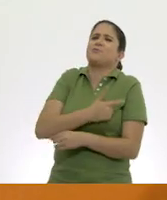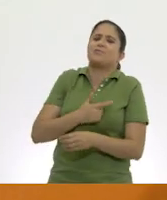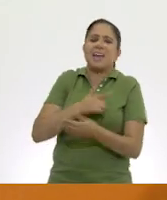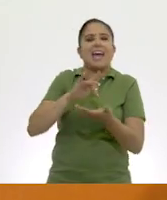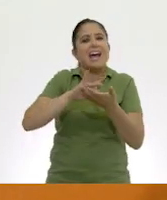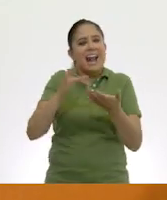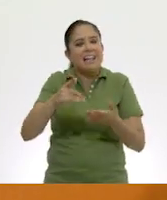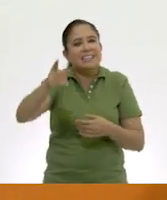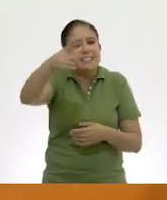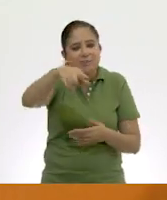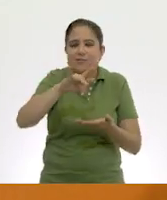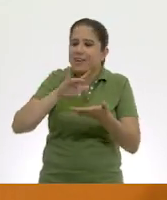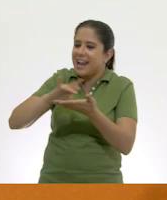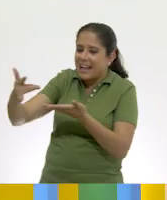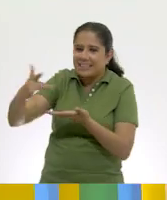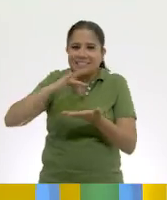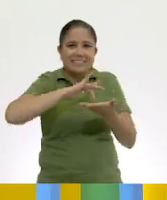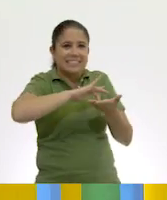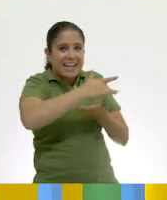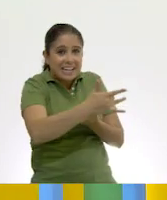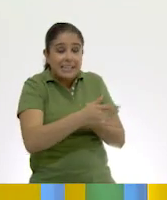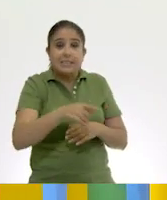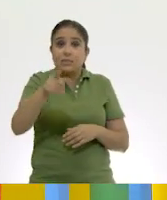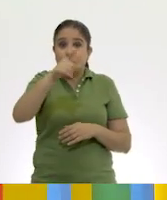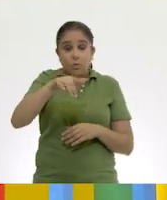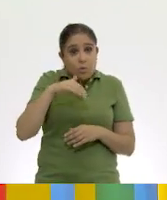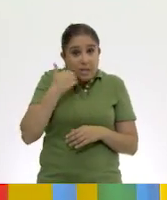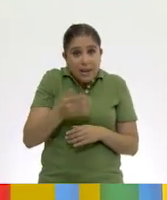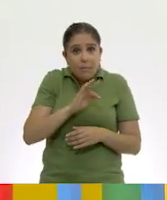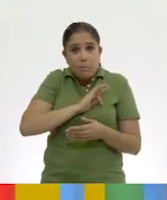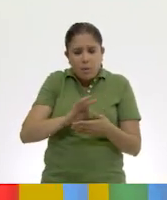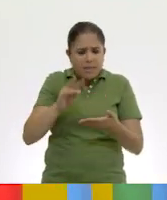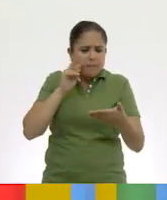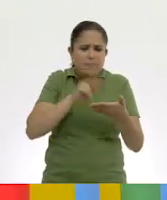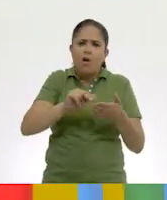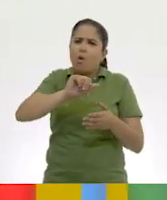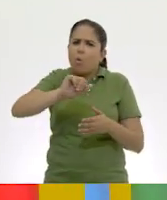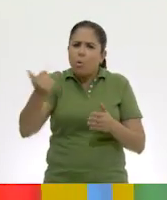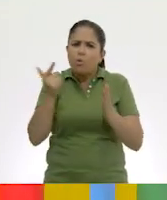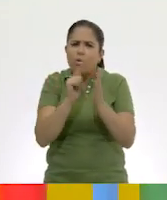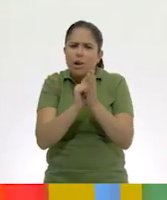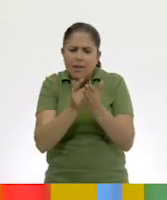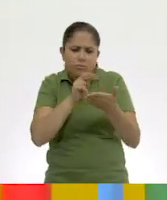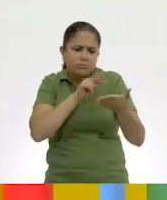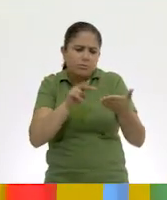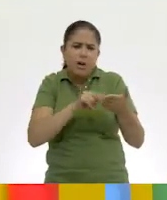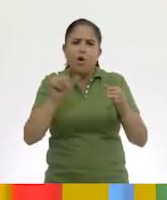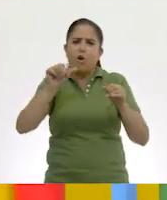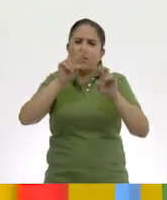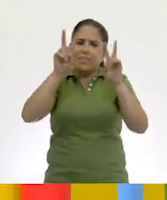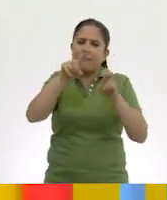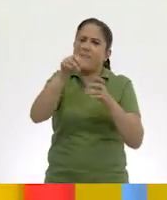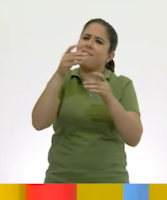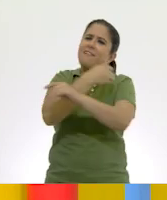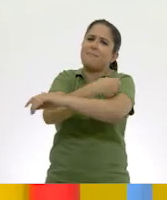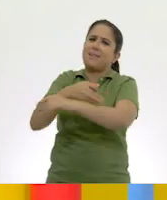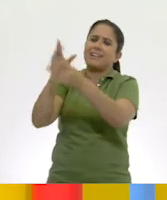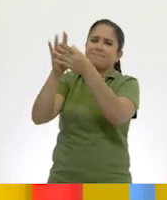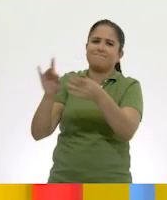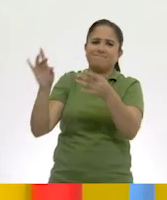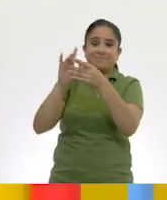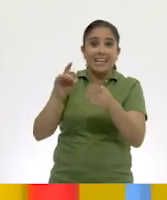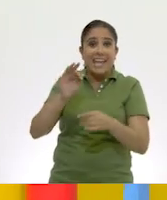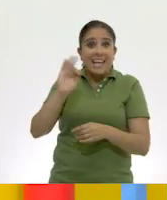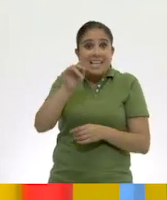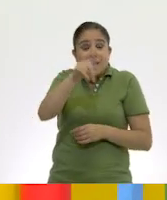y gracias a todos mis alumnos si te es posible consulta en otros libros y comenta el tema de hoy con tu familia y si